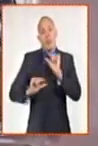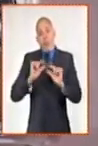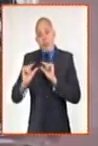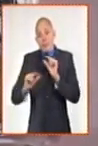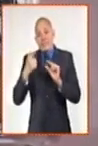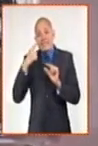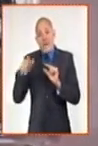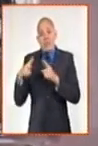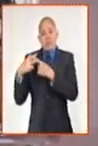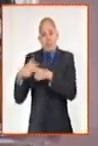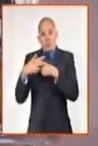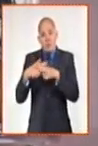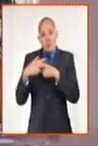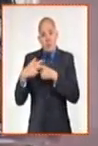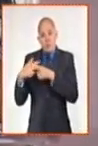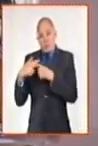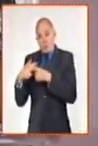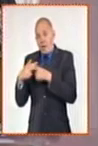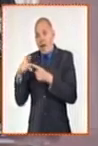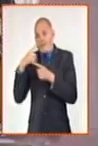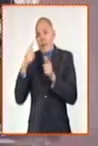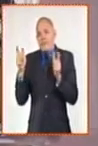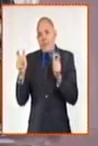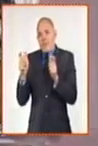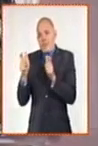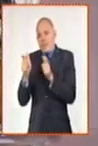ir cerrando el cerco, para terminar